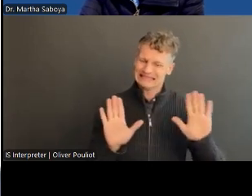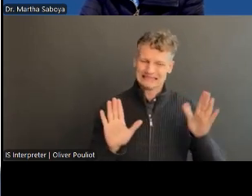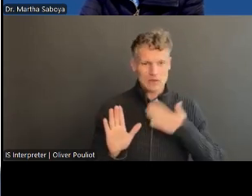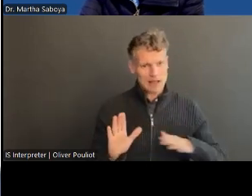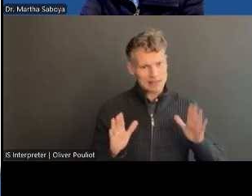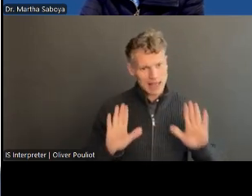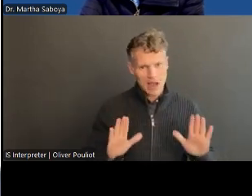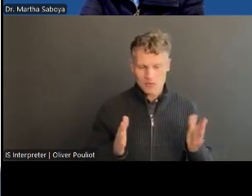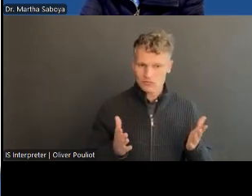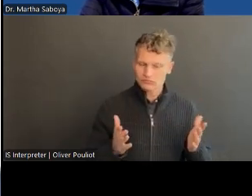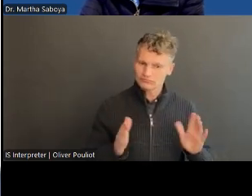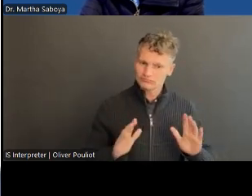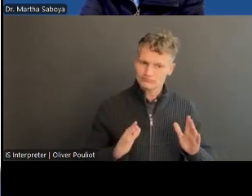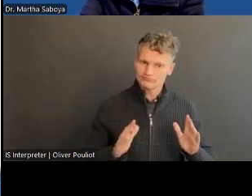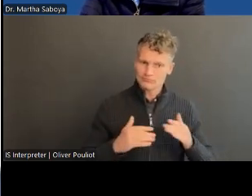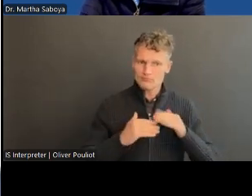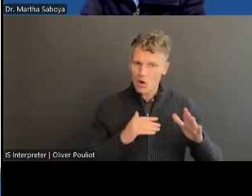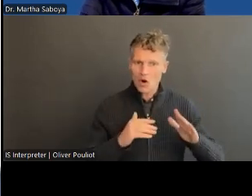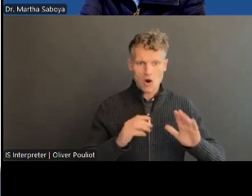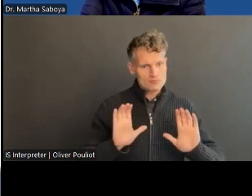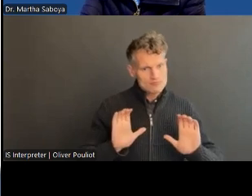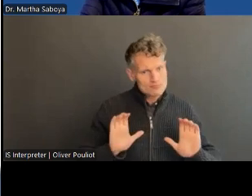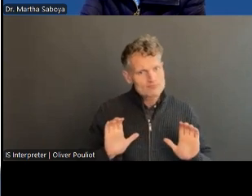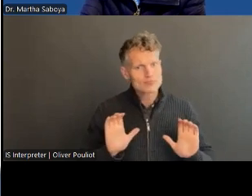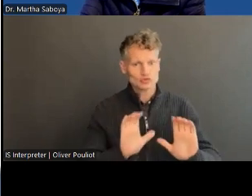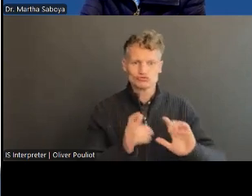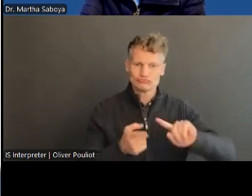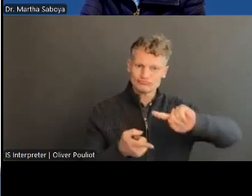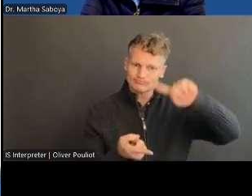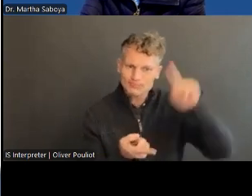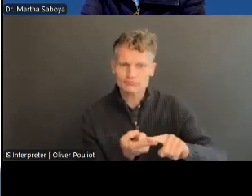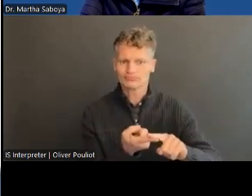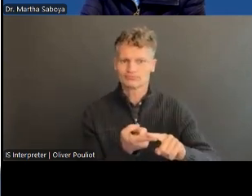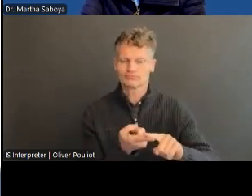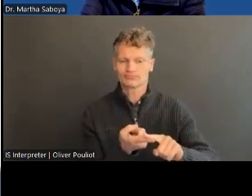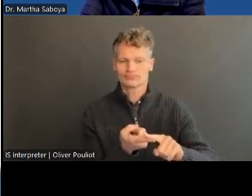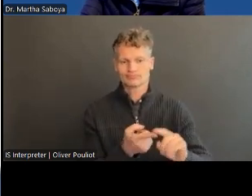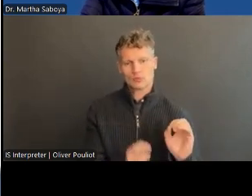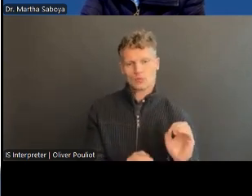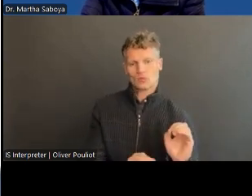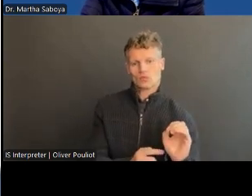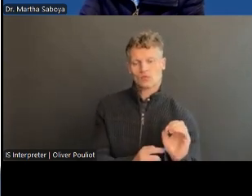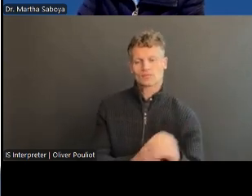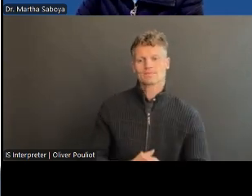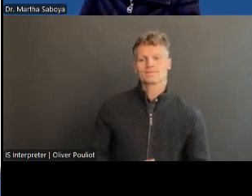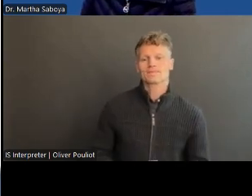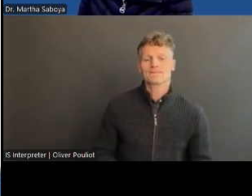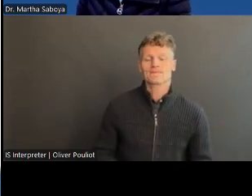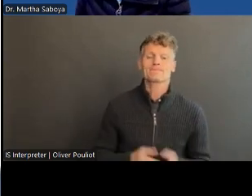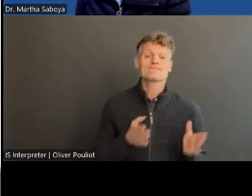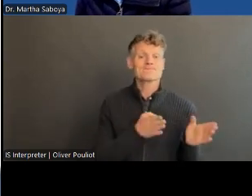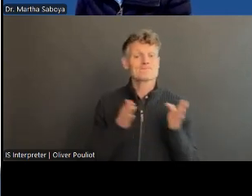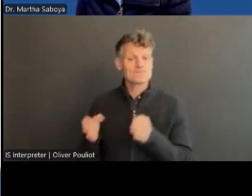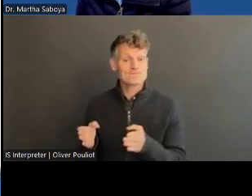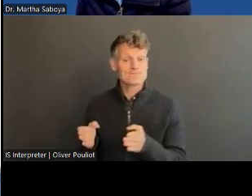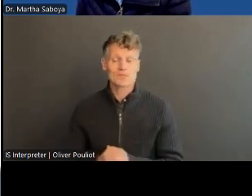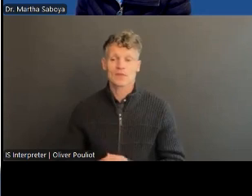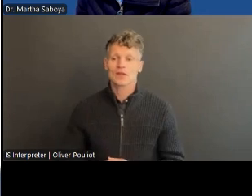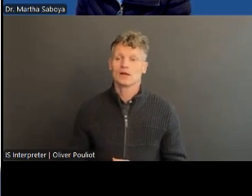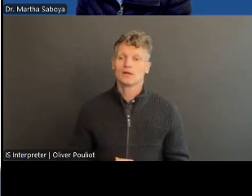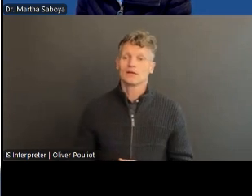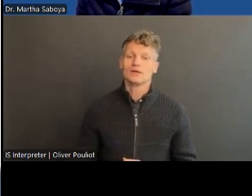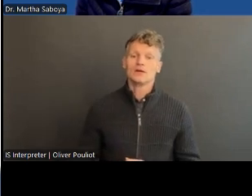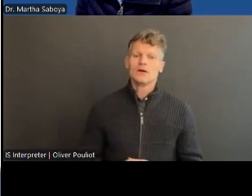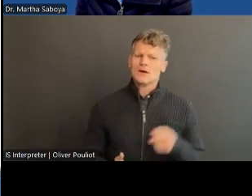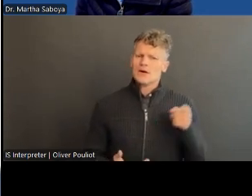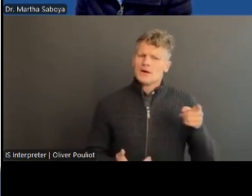y vemos cómo podemos abordar estos niveles para eliminar la transmisibilidad. Y si hablamos de